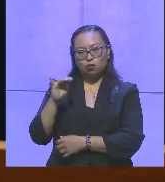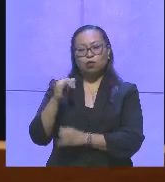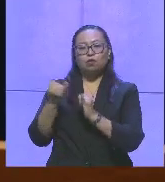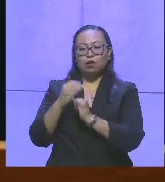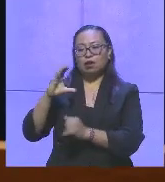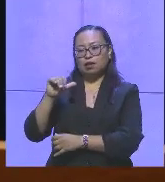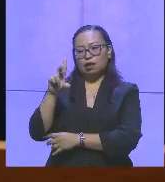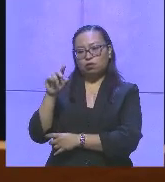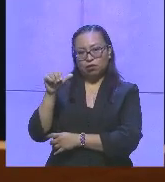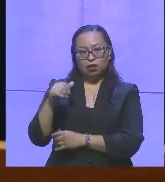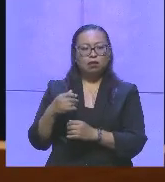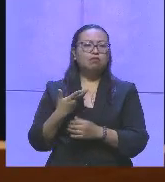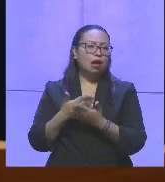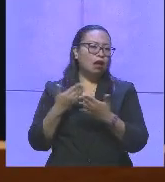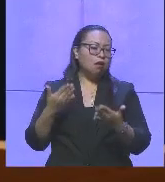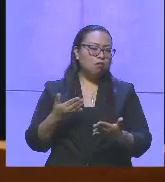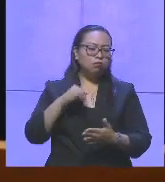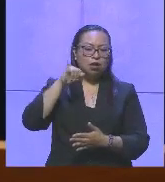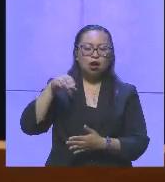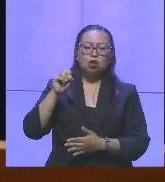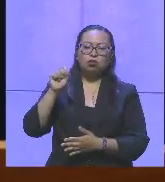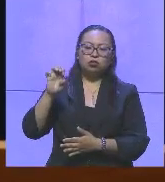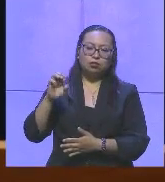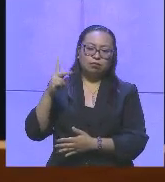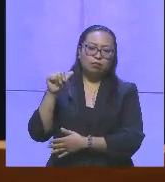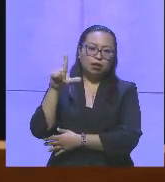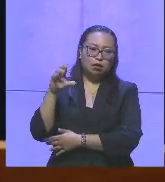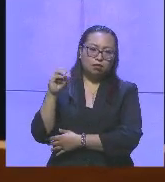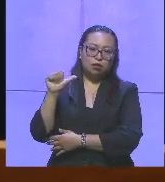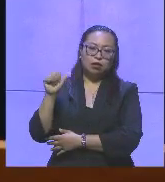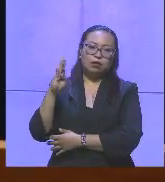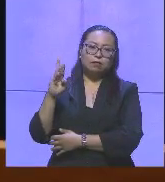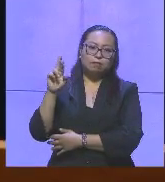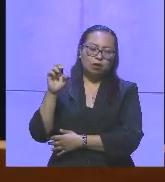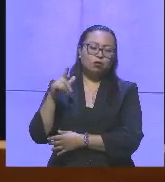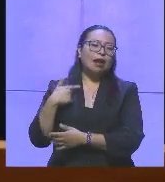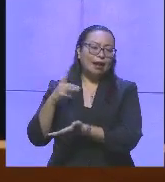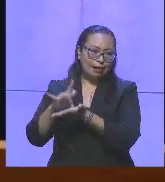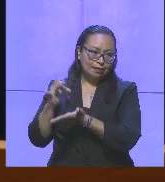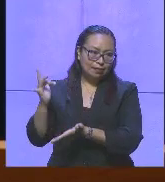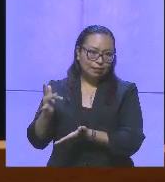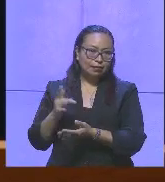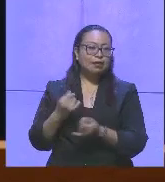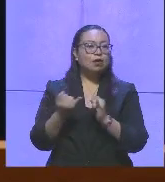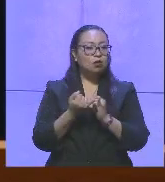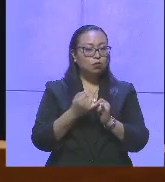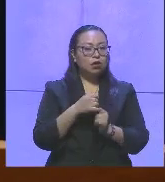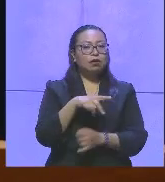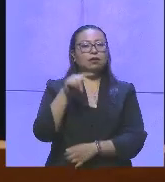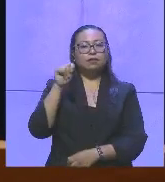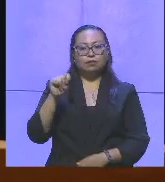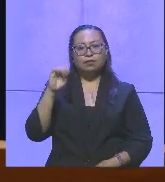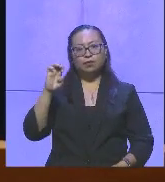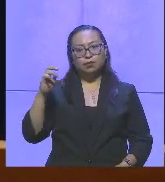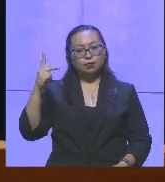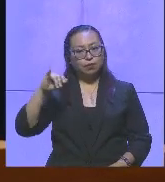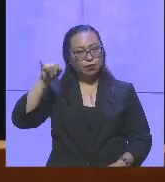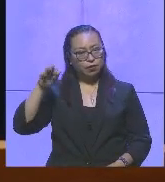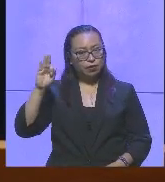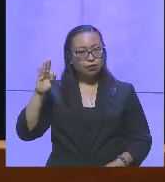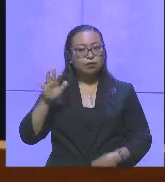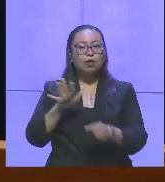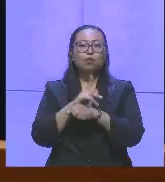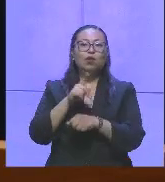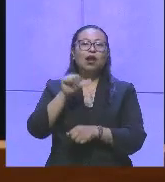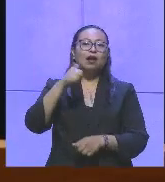obra, José Pablo Abreu Sacramento. Un agradecimiento al Tribunal Electoral, a mi amigo Agustín Millán por